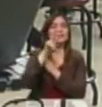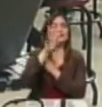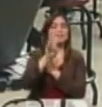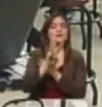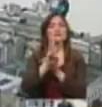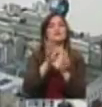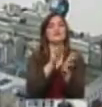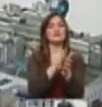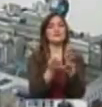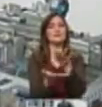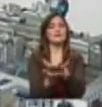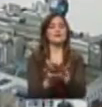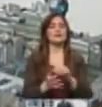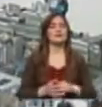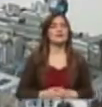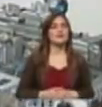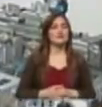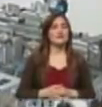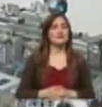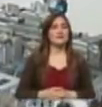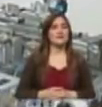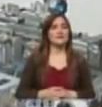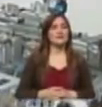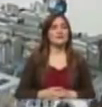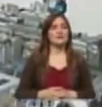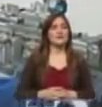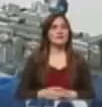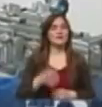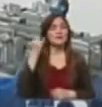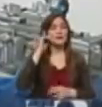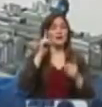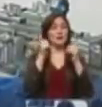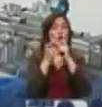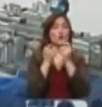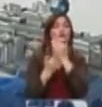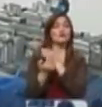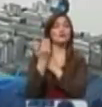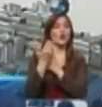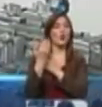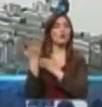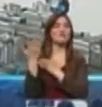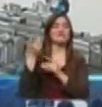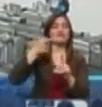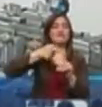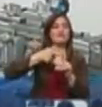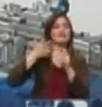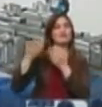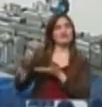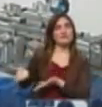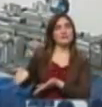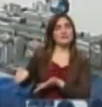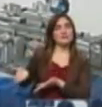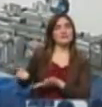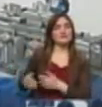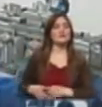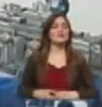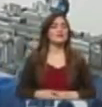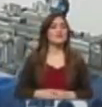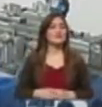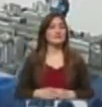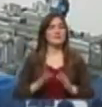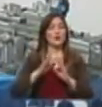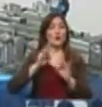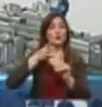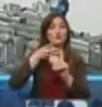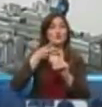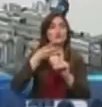26 de noviembre. Pueden ayudar entrando a la página de History Channel, Una Idea para Cambiar la Historia, o directamente al link que se puede encontrar en las redes sociales,